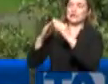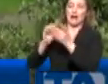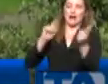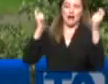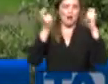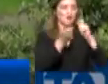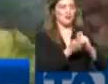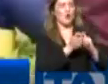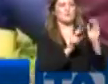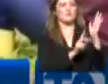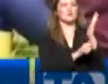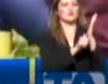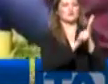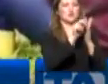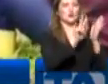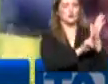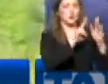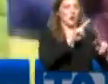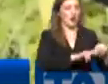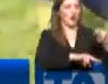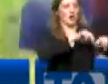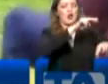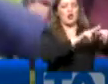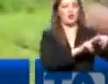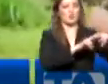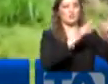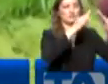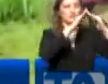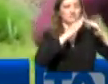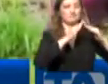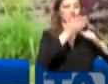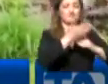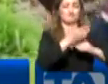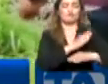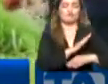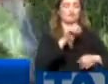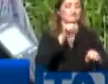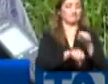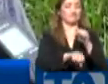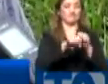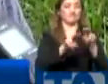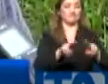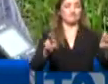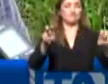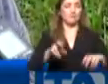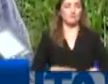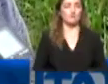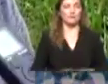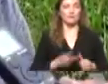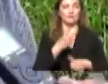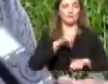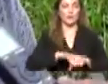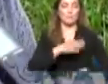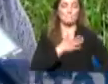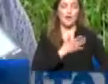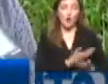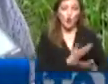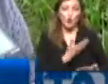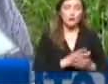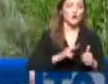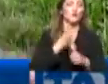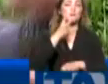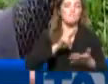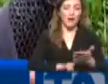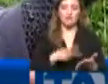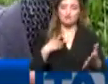construidas por el Midubi, pero que otra vez enfrentan una desgracia por la naturaleza. Es la segunda vez que tengo que coger mis cosas e